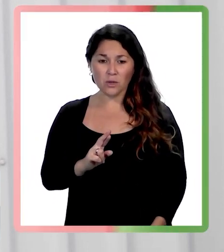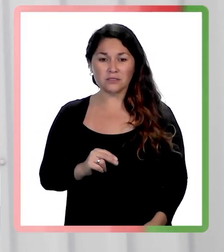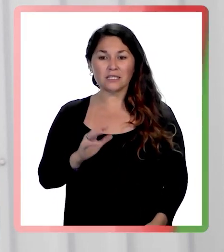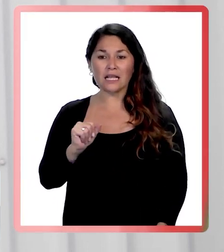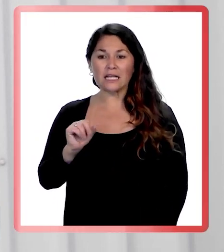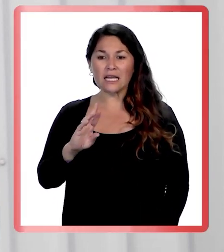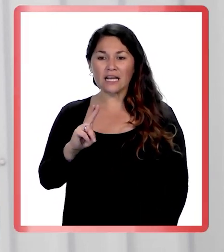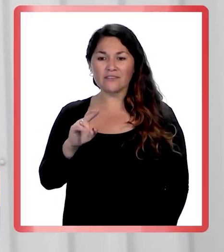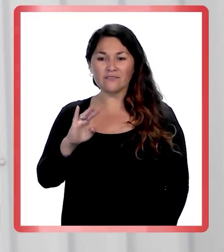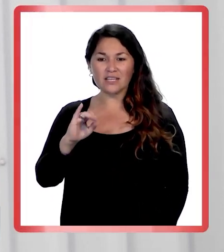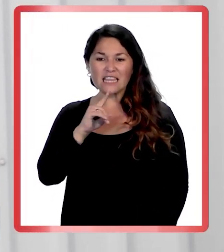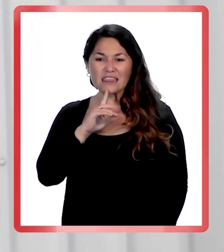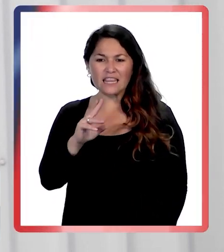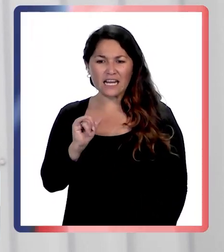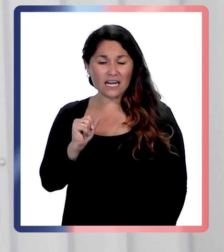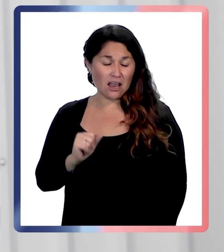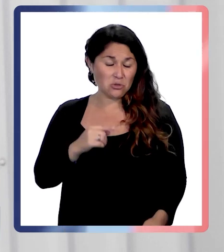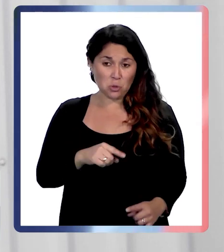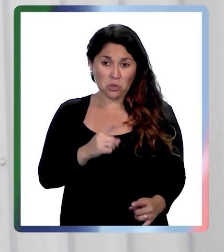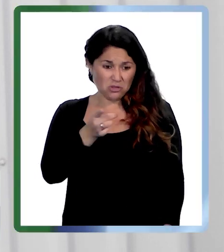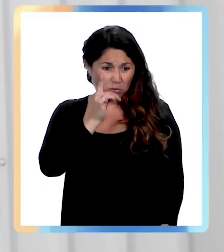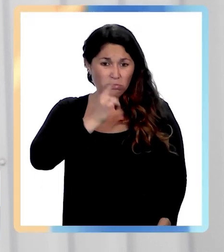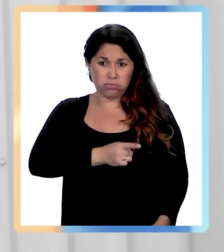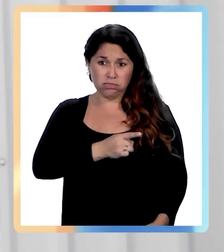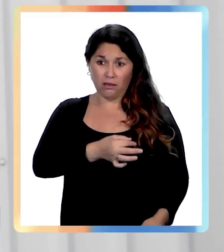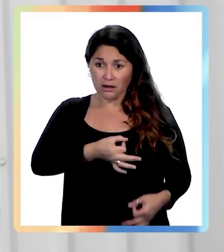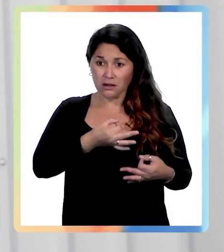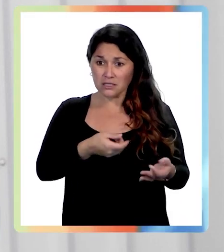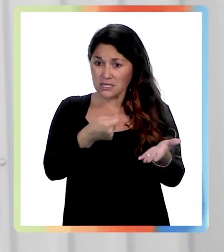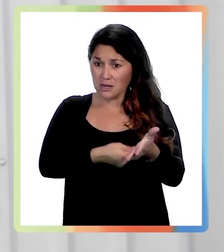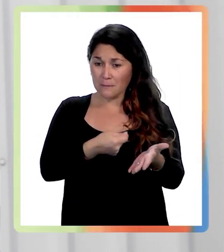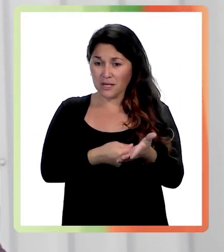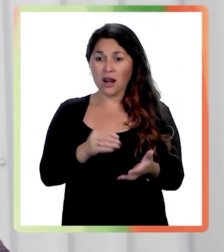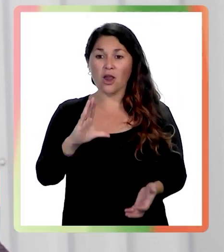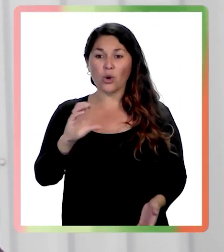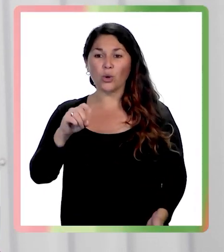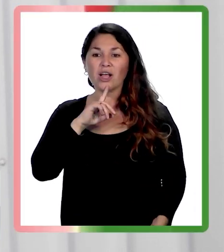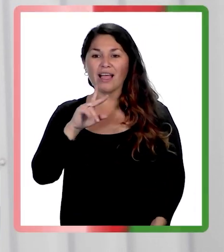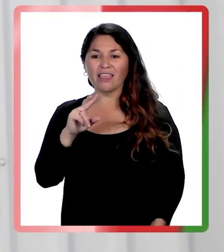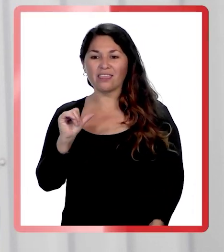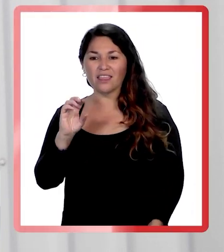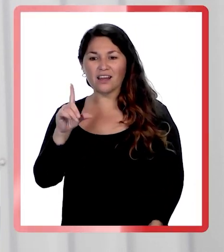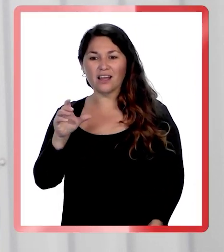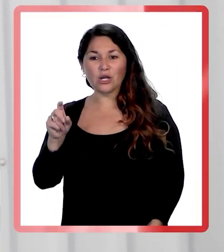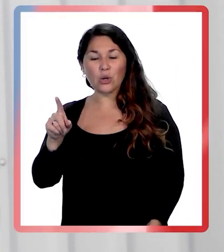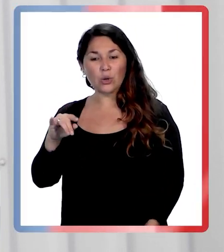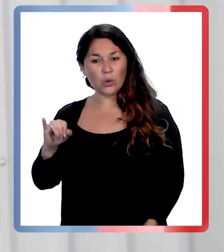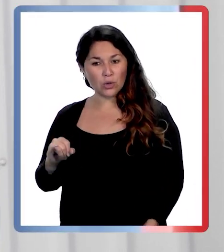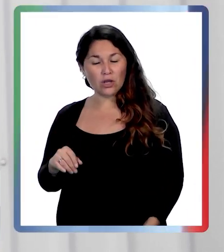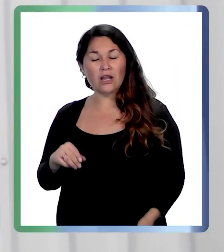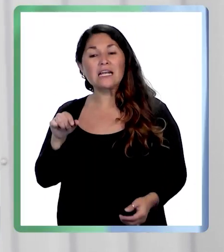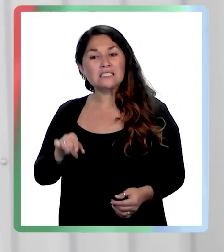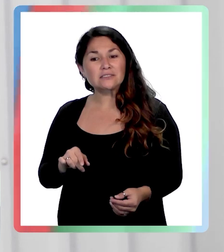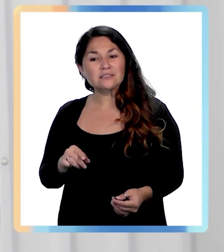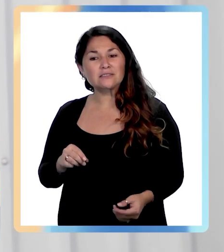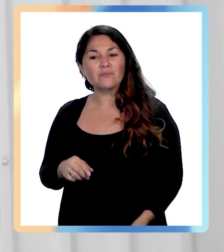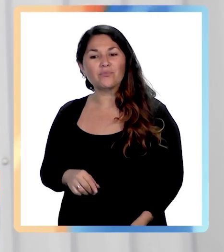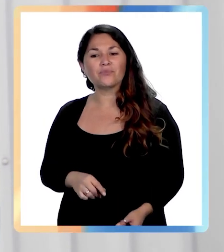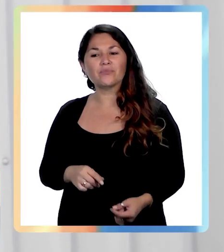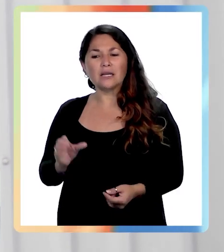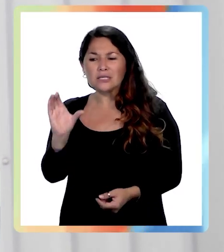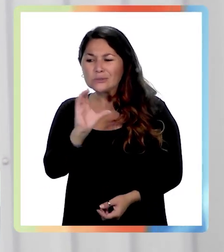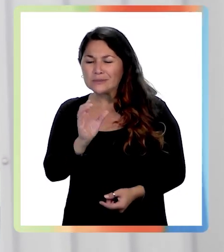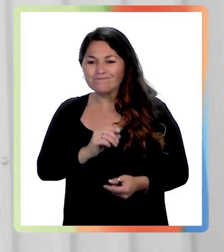eso que hemos contratado al excontralor Ramiro Mendoza para generar todas las acciones en